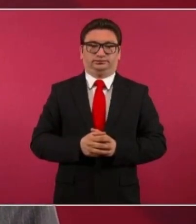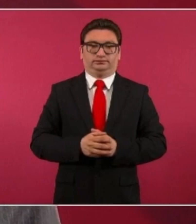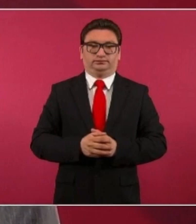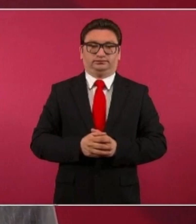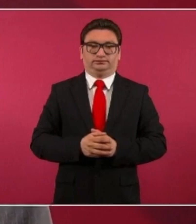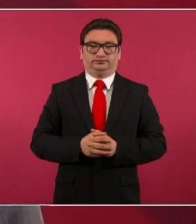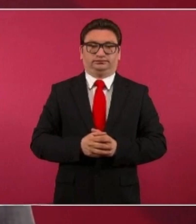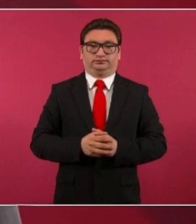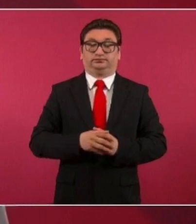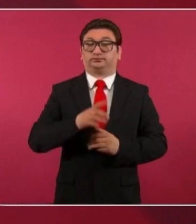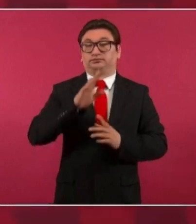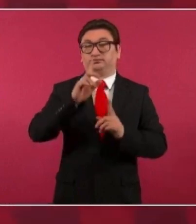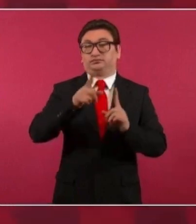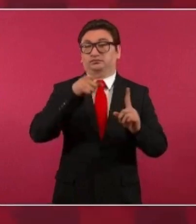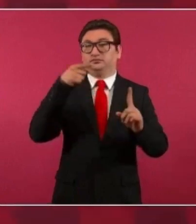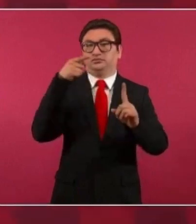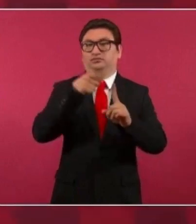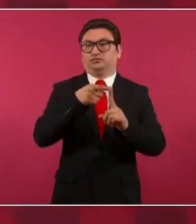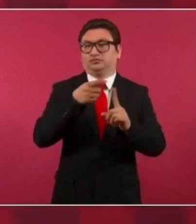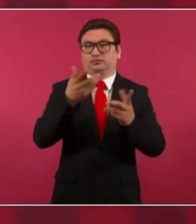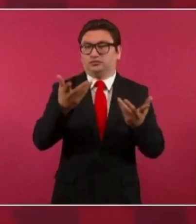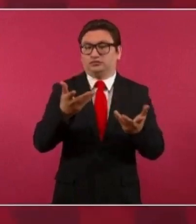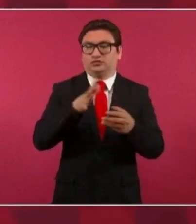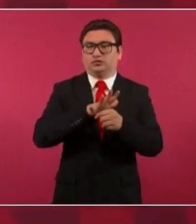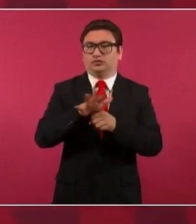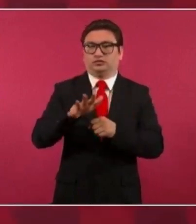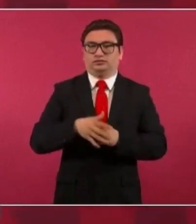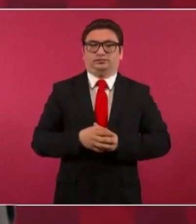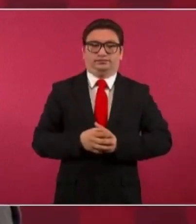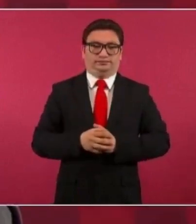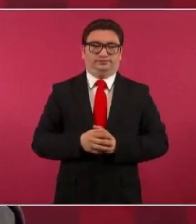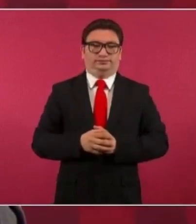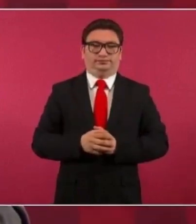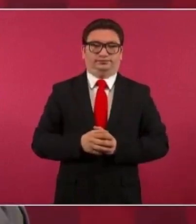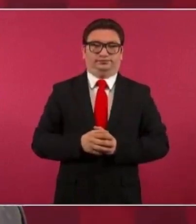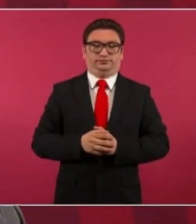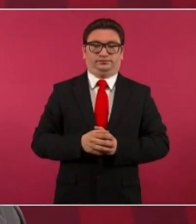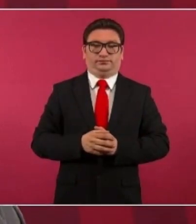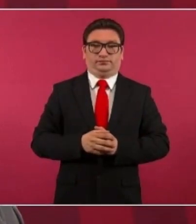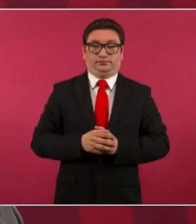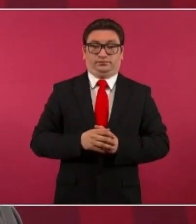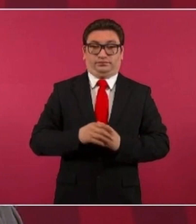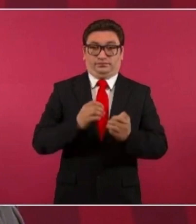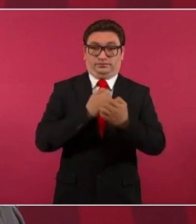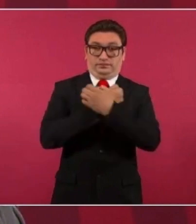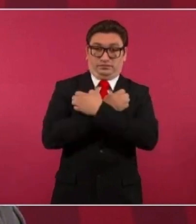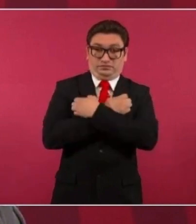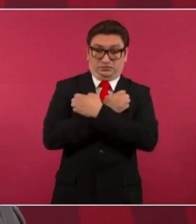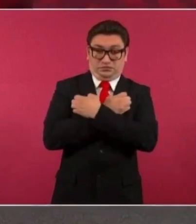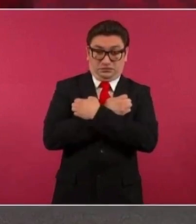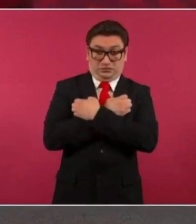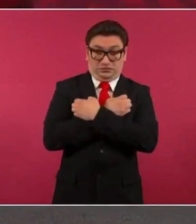Y el propósito, pues, es que se tenga una educación